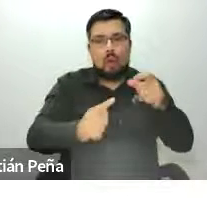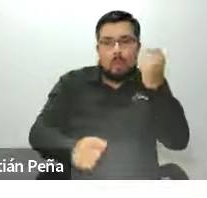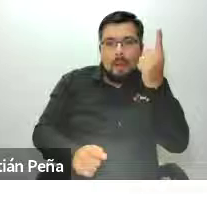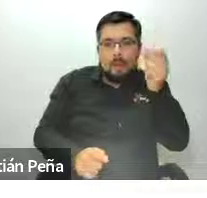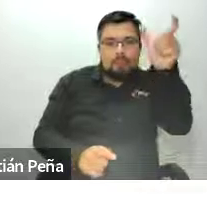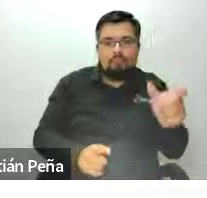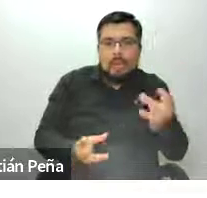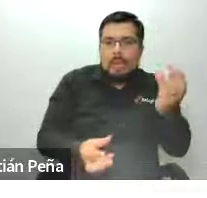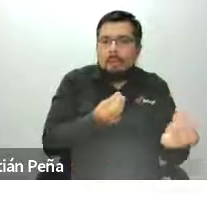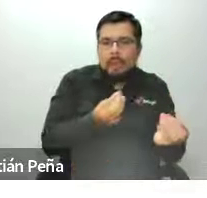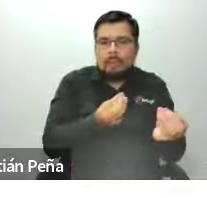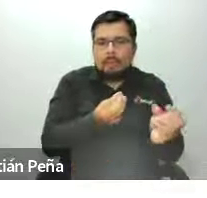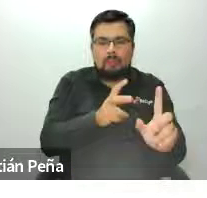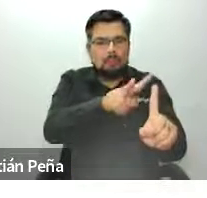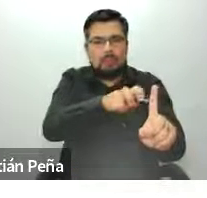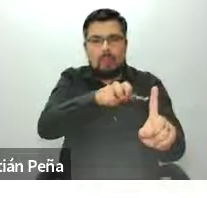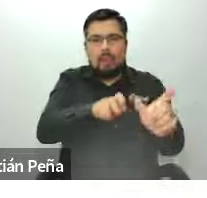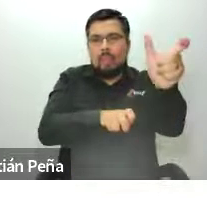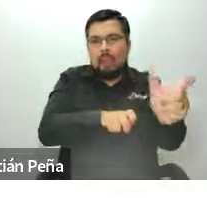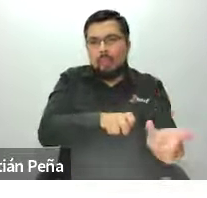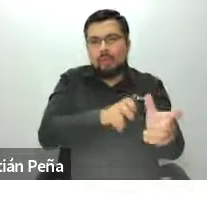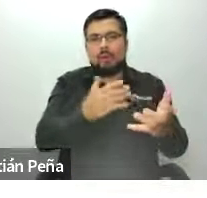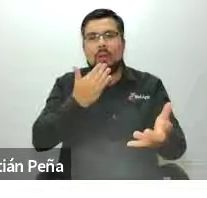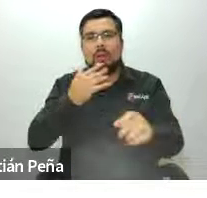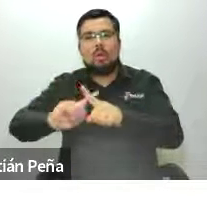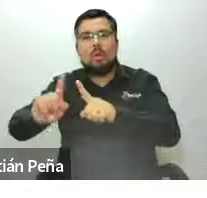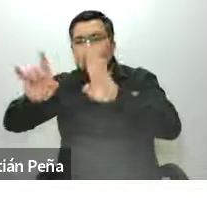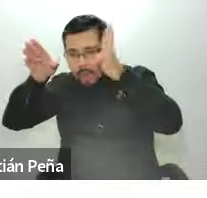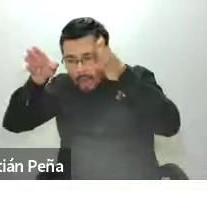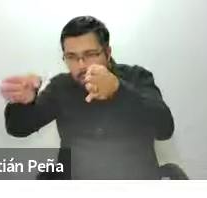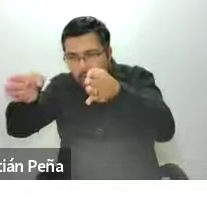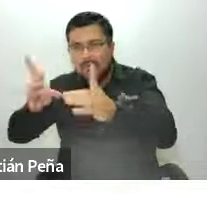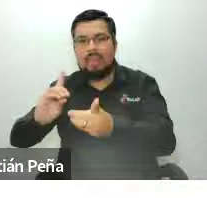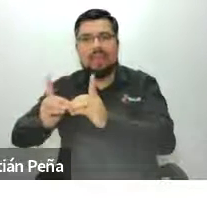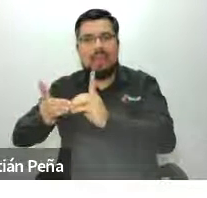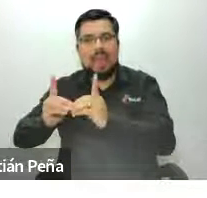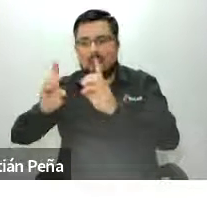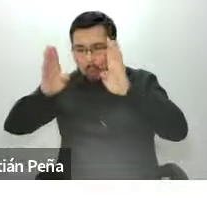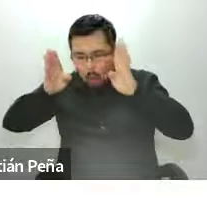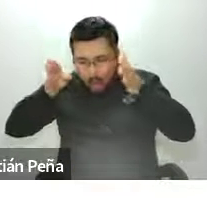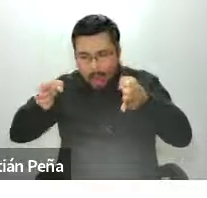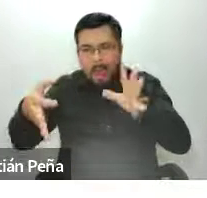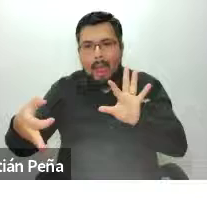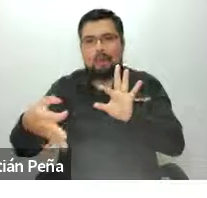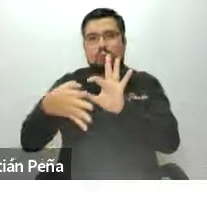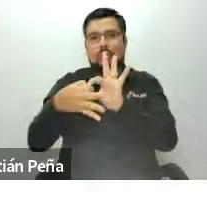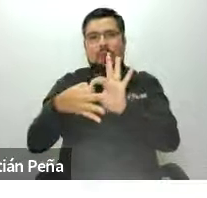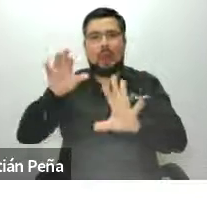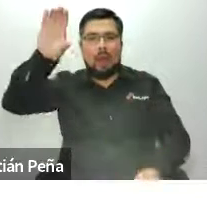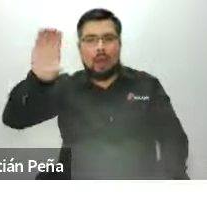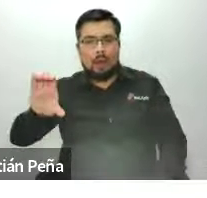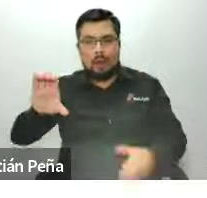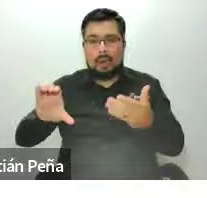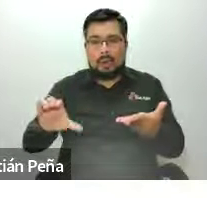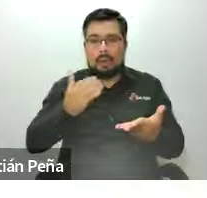cierto?, desde los enfoques didácticos asociados a las asignaturas, que también son un gran aporte. Nosotros